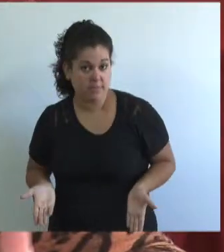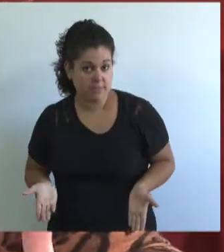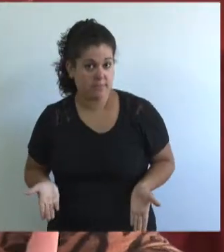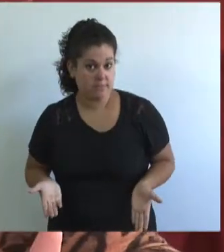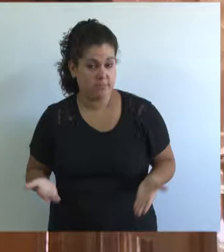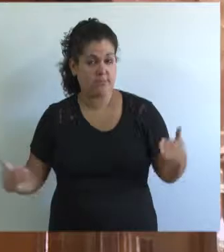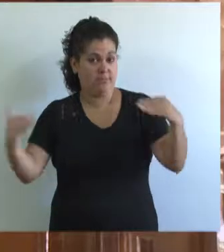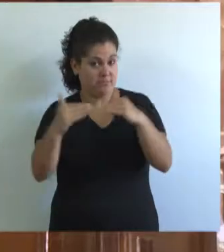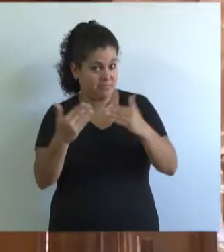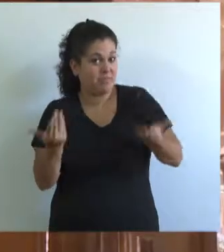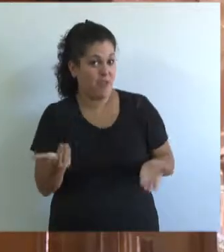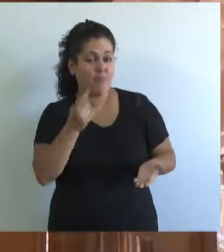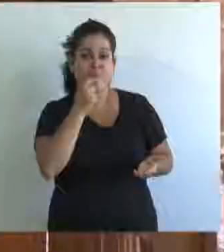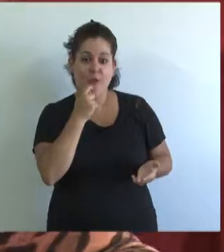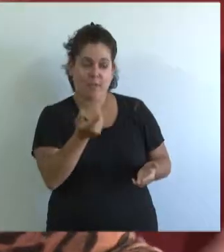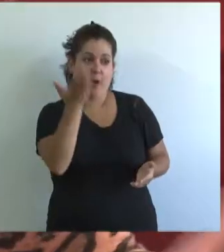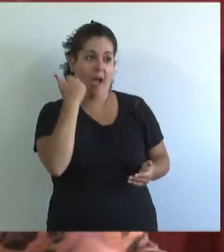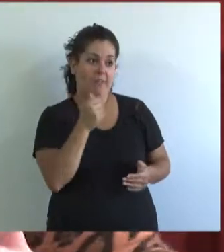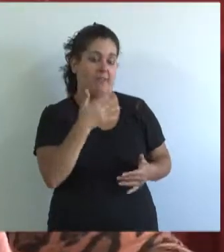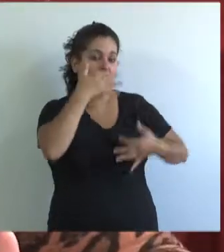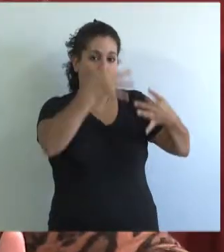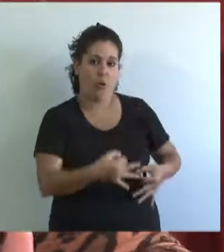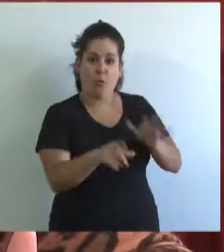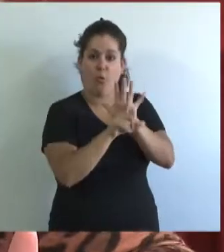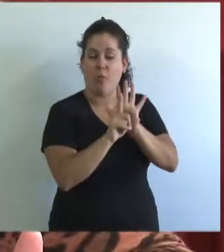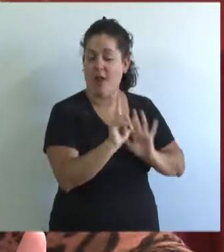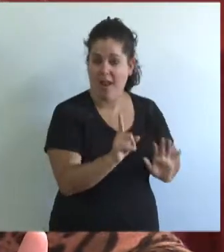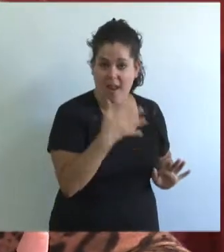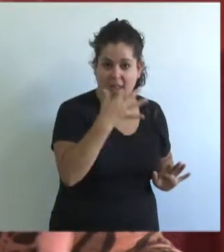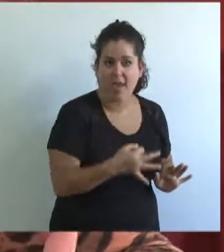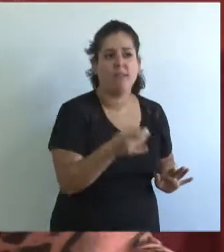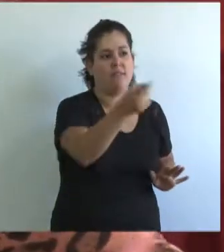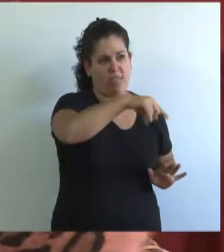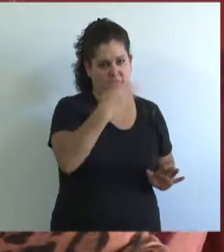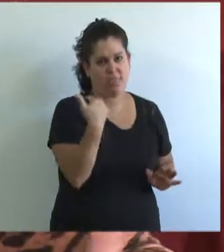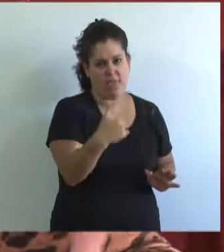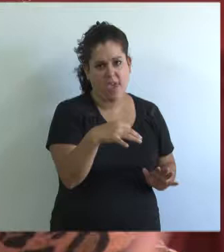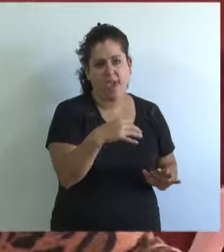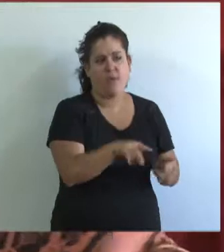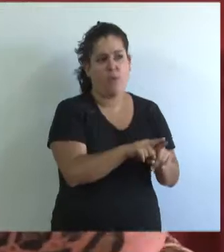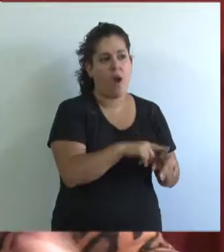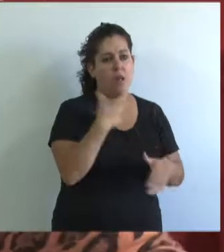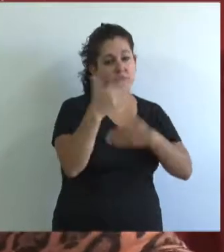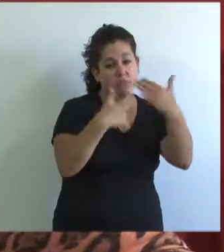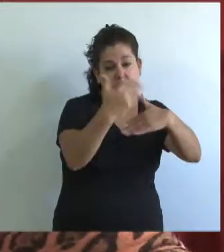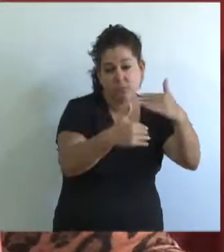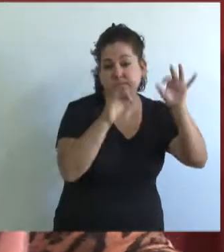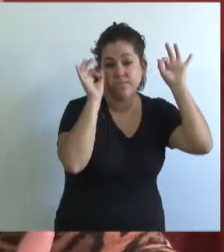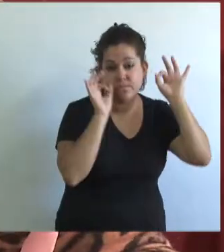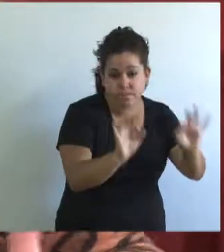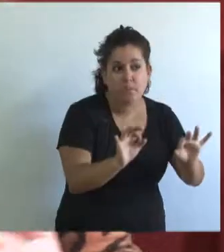que han tenido una pena por incumplir con la ley deben ser partícipes para poder llevar adelante esa